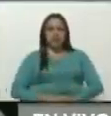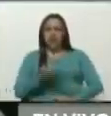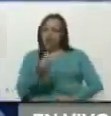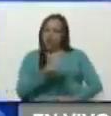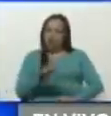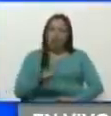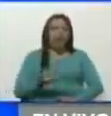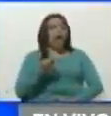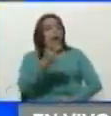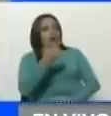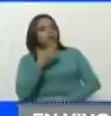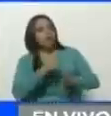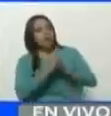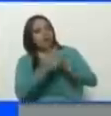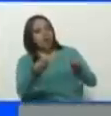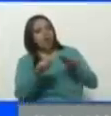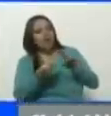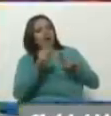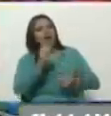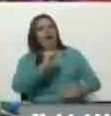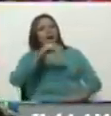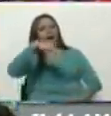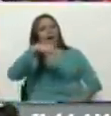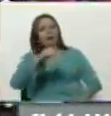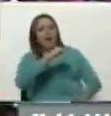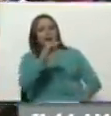pides a Amazon, que ella te manda a ver.